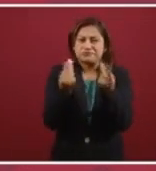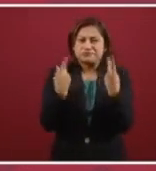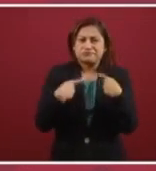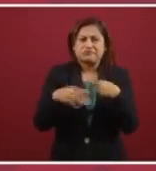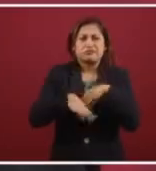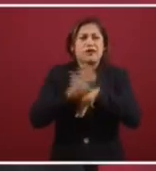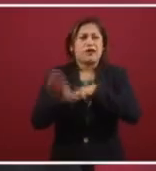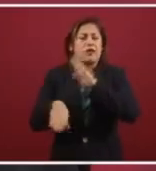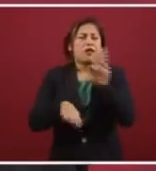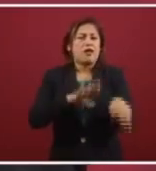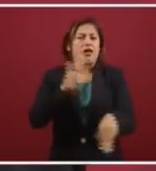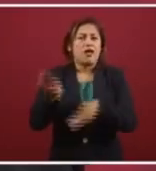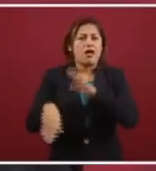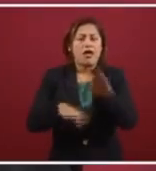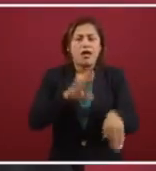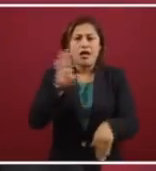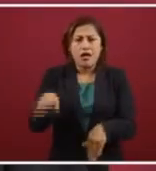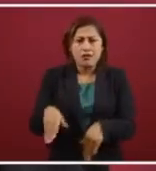gracias